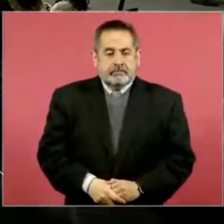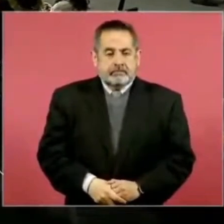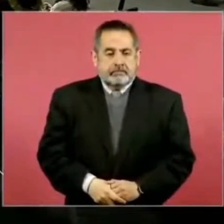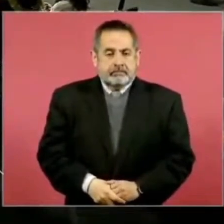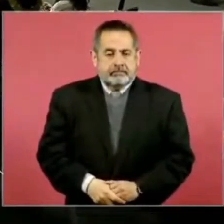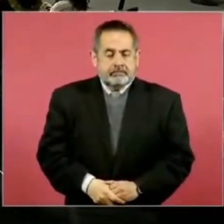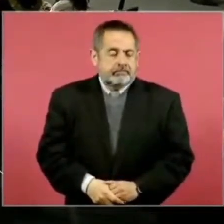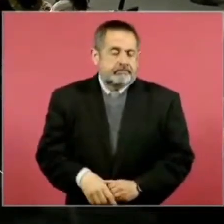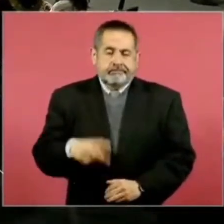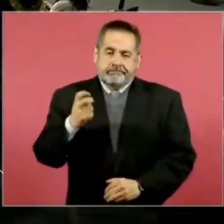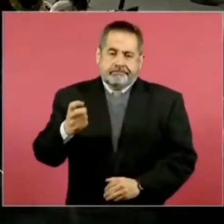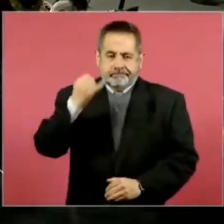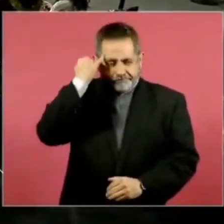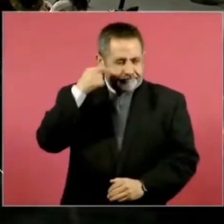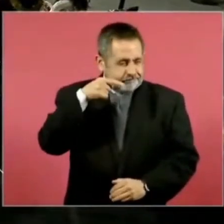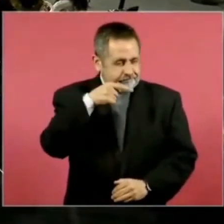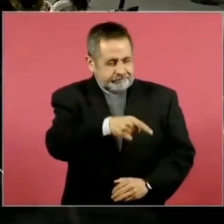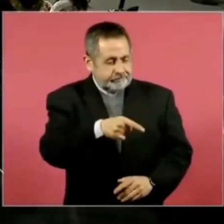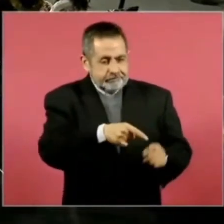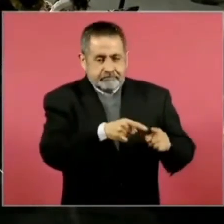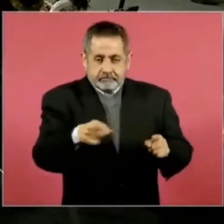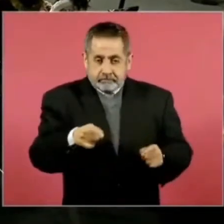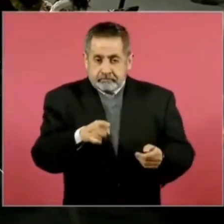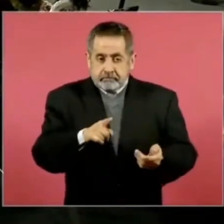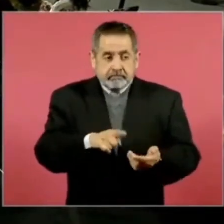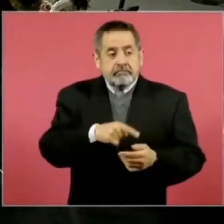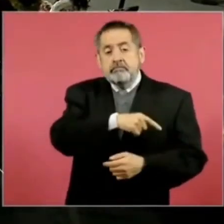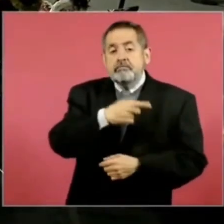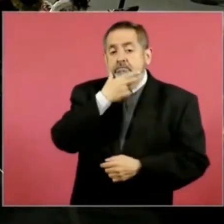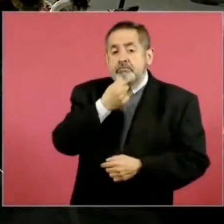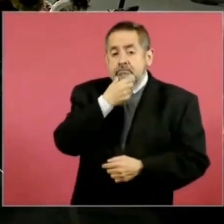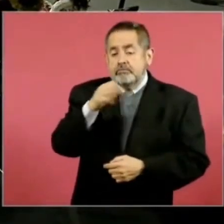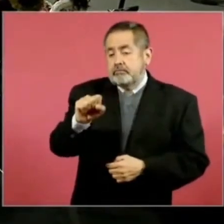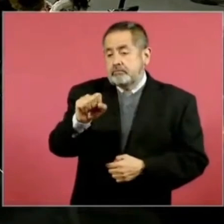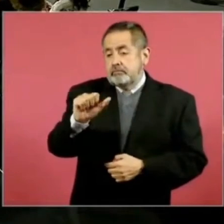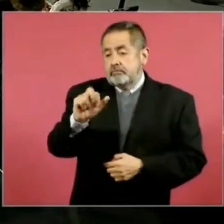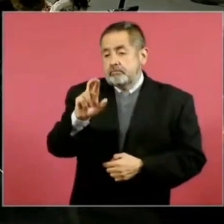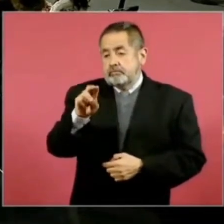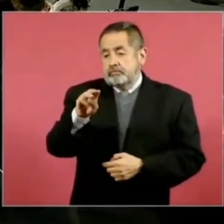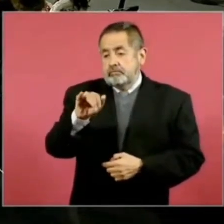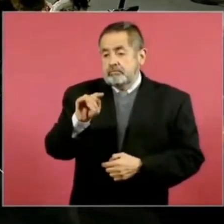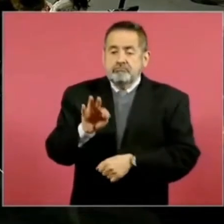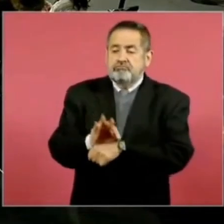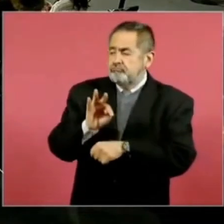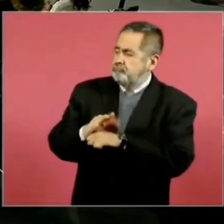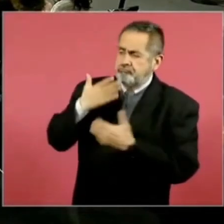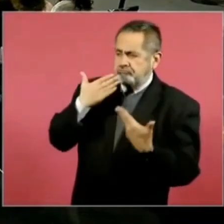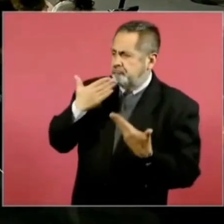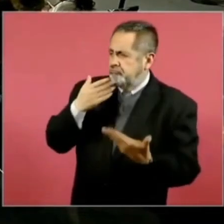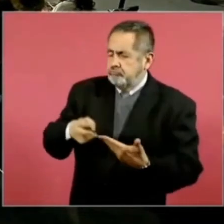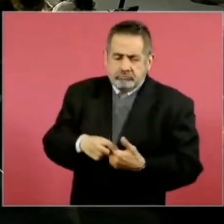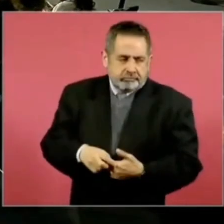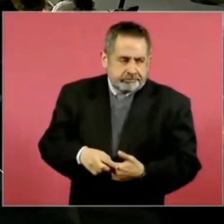es el modelo que defiende Sarmiento y tiene todo su derecho, ¿no?